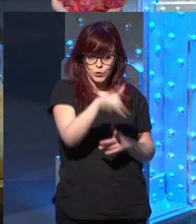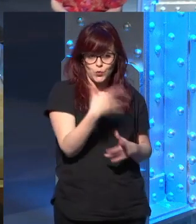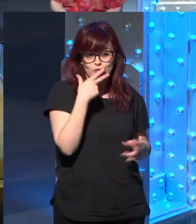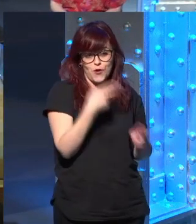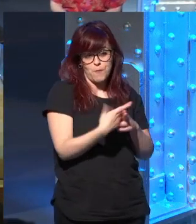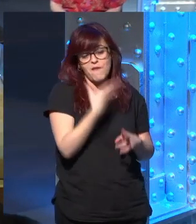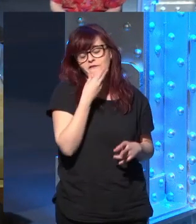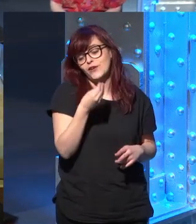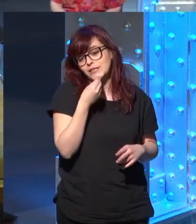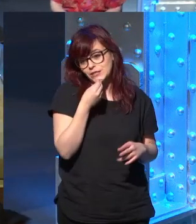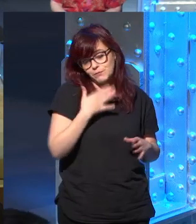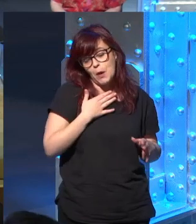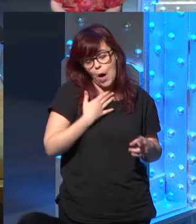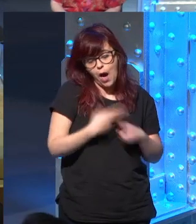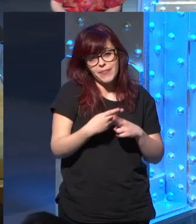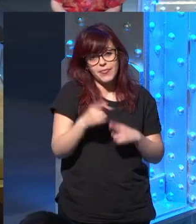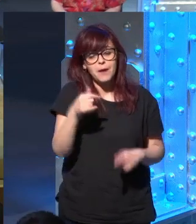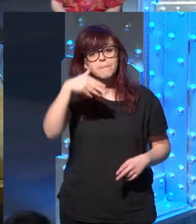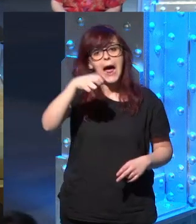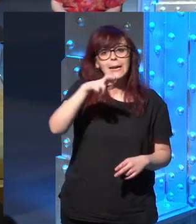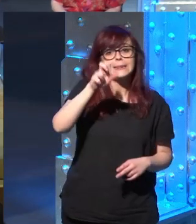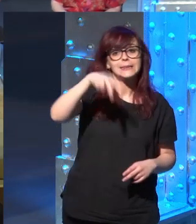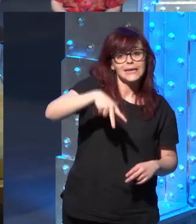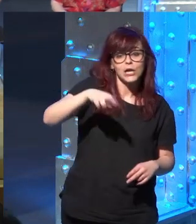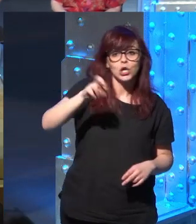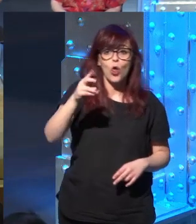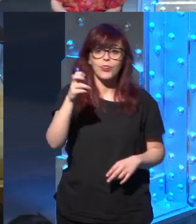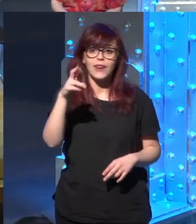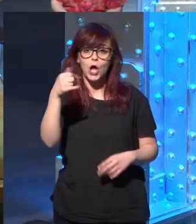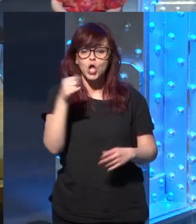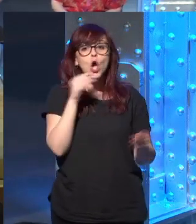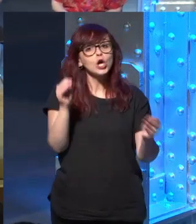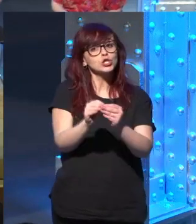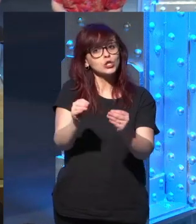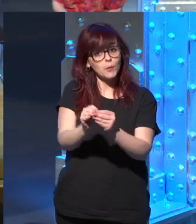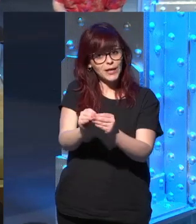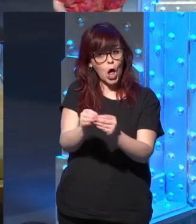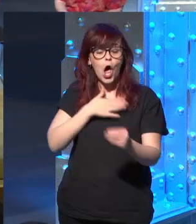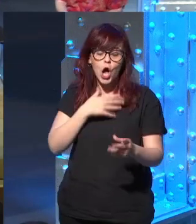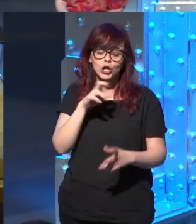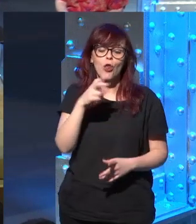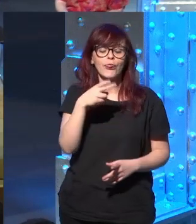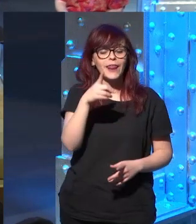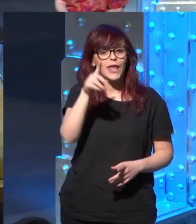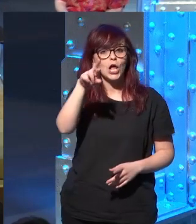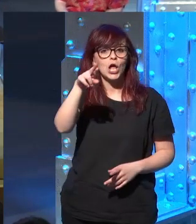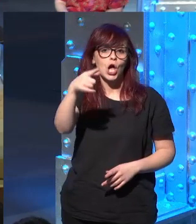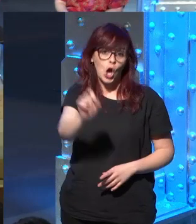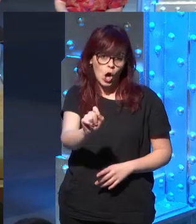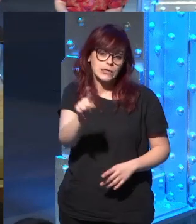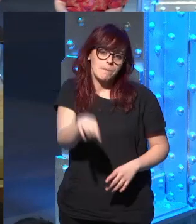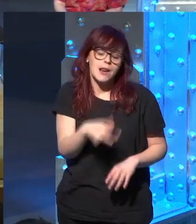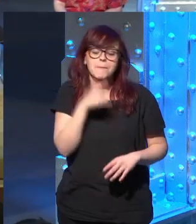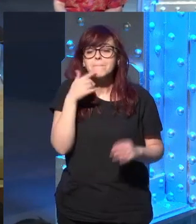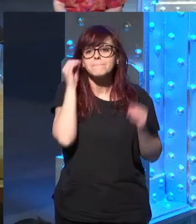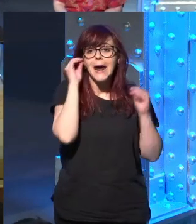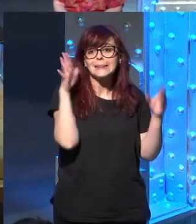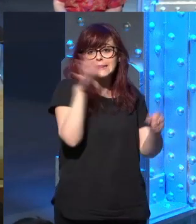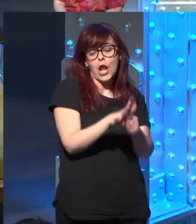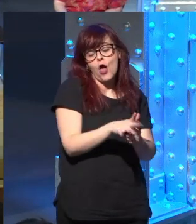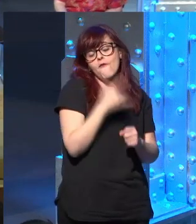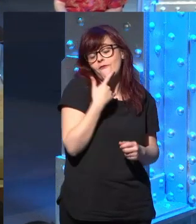precioso, mi segundo apellido es Rodrigo, yo soy Martín Rodrigo y además acabo de tener un sobrino que se llama Rodrigo, con lo cual no es que sea mi martiano favorito,